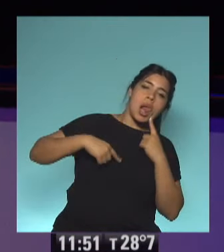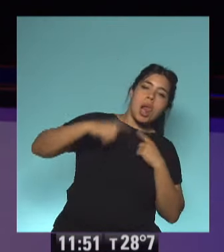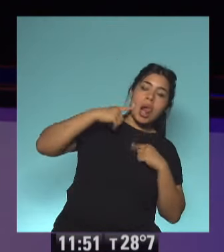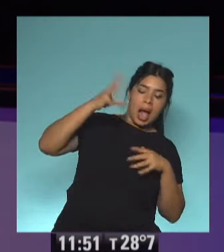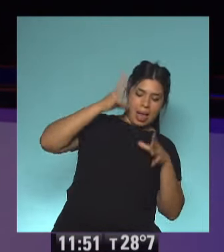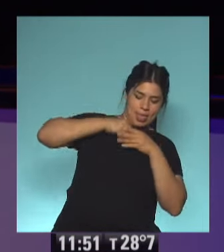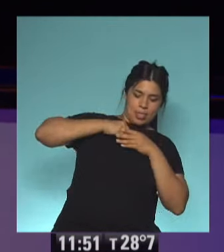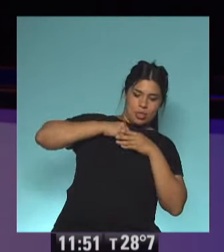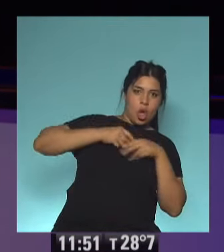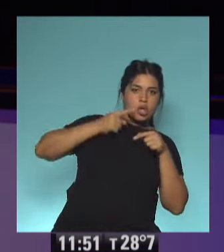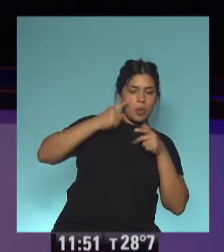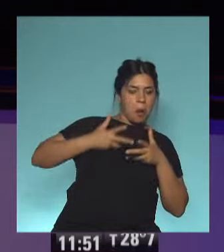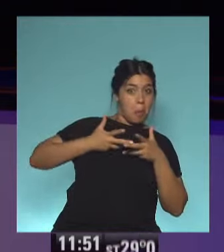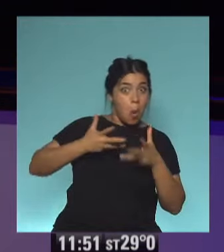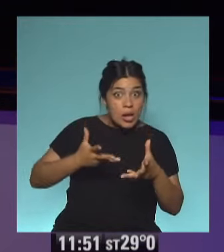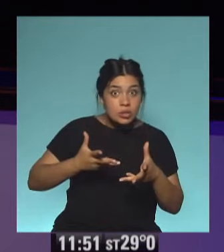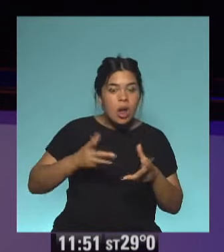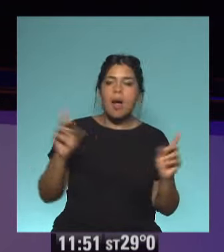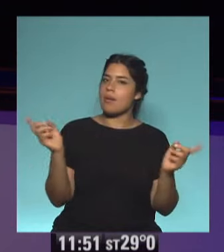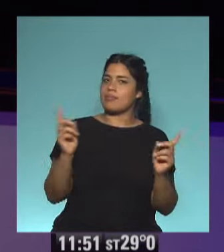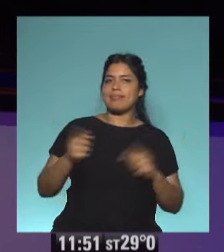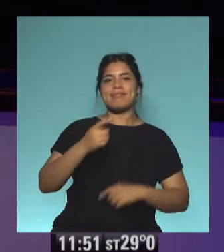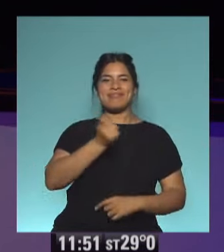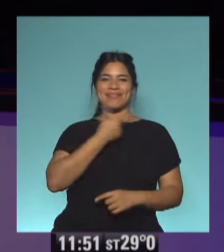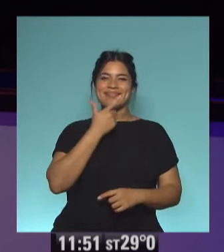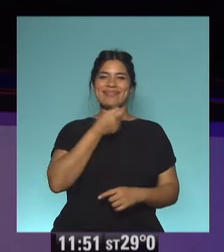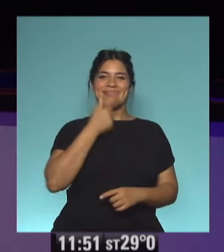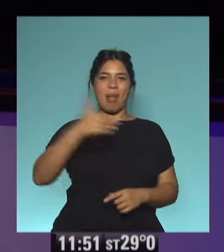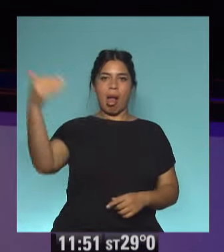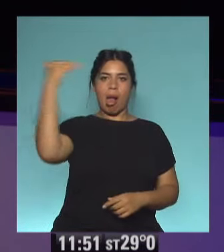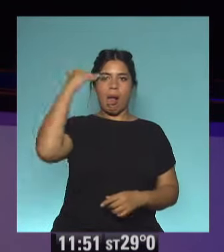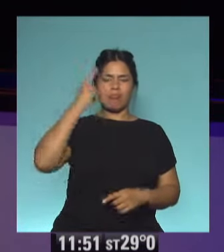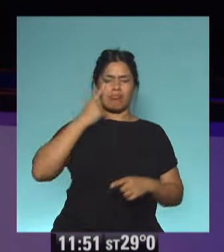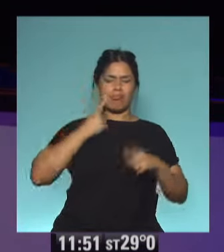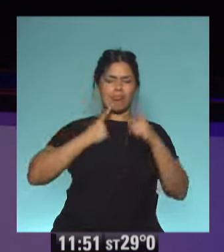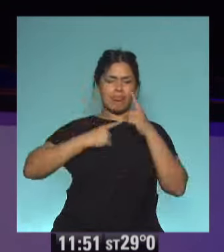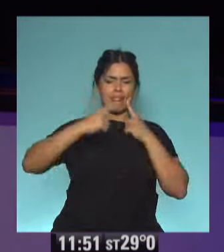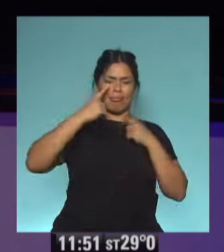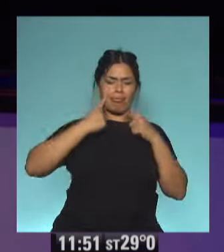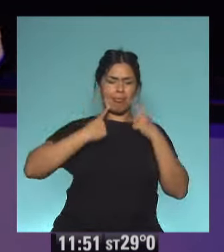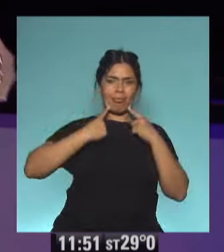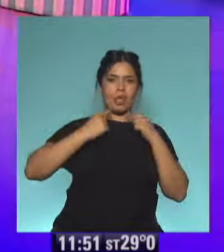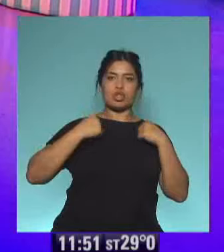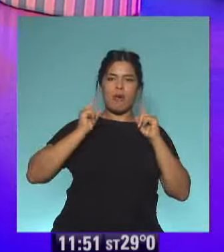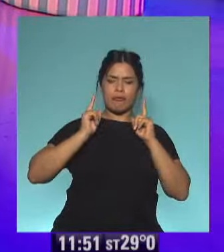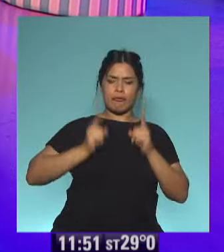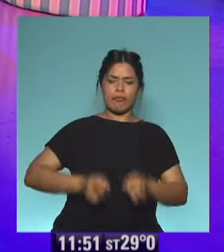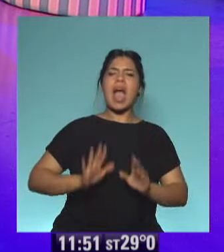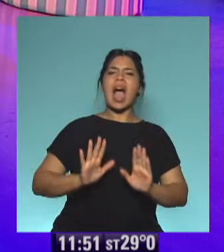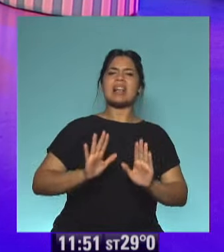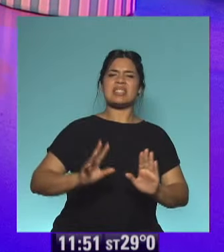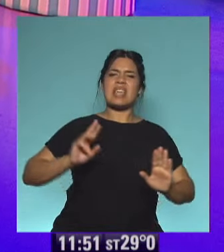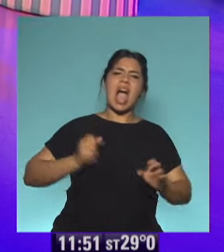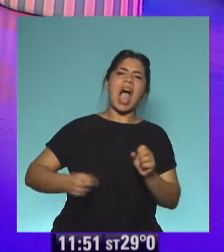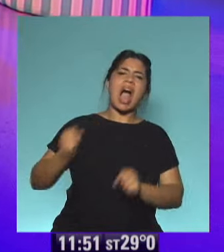pa' afuera. Así tengo yo que vivir esperando a que me muera. Le